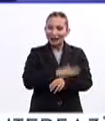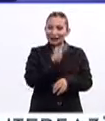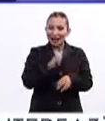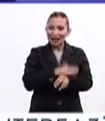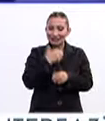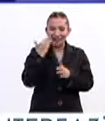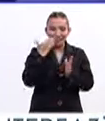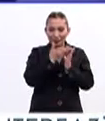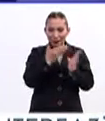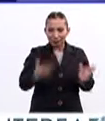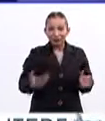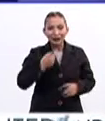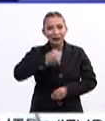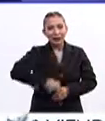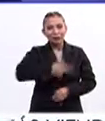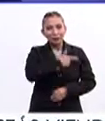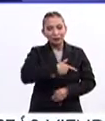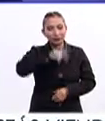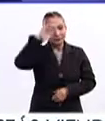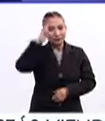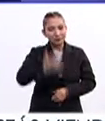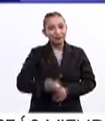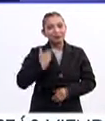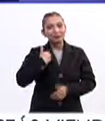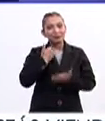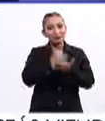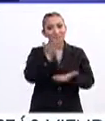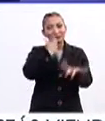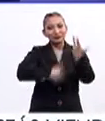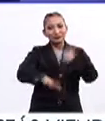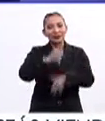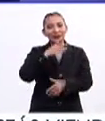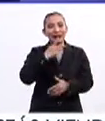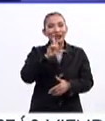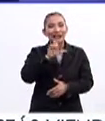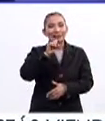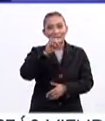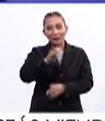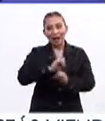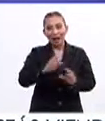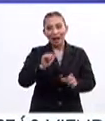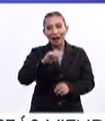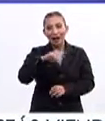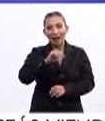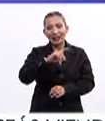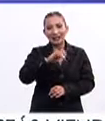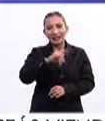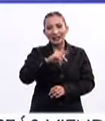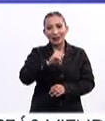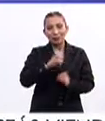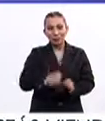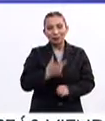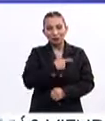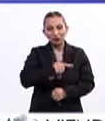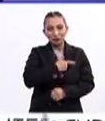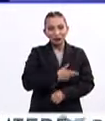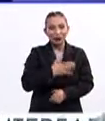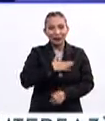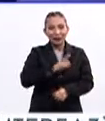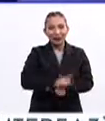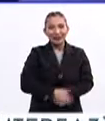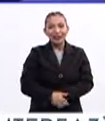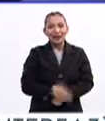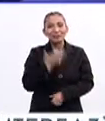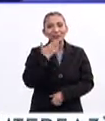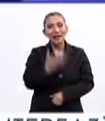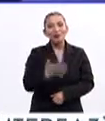excelente temporada. Saludo con mucho gusto a Grisela Yebra, quien se encuentra en la lengua de señas mexicana, y por supuesto a Ana Cristina Olvera. Ana Cris, ¿cómo estás? Un gusto saludarte, buenos días.